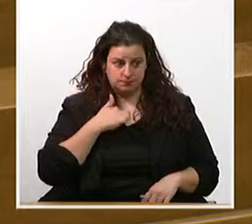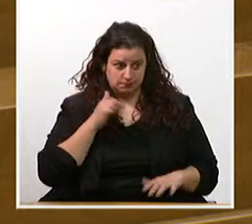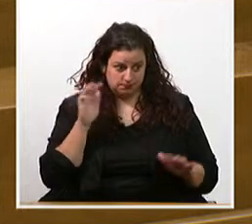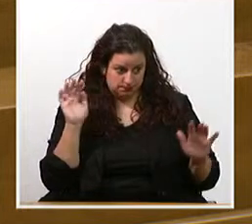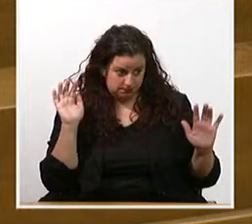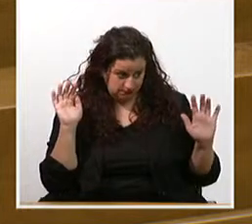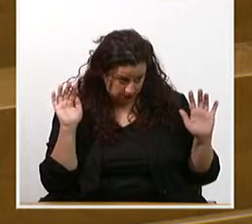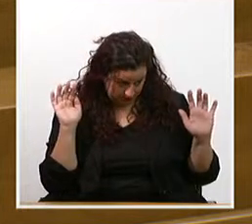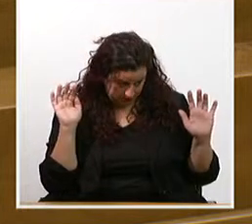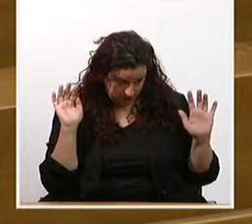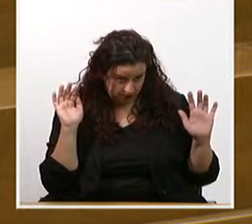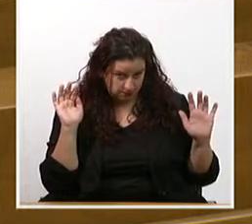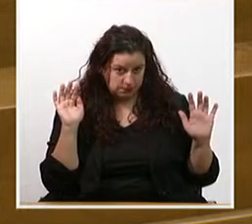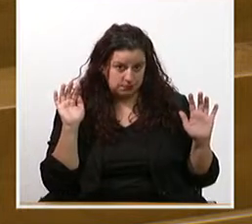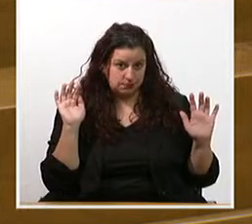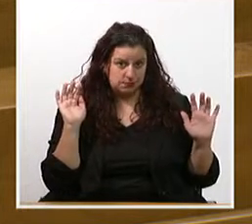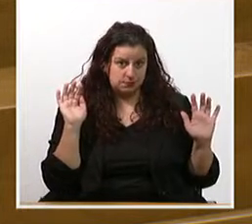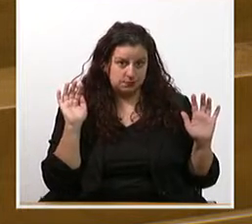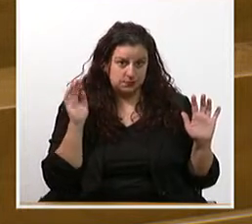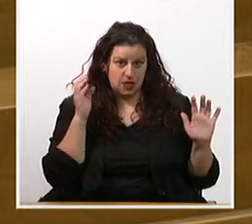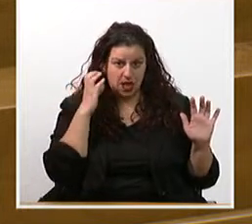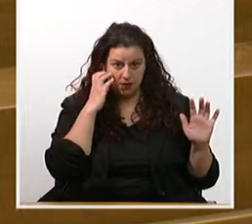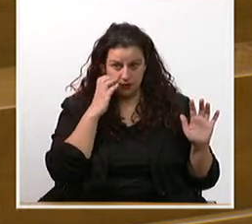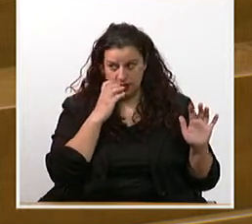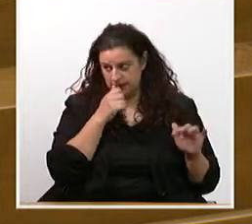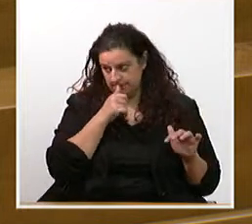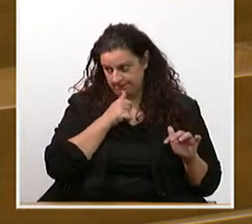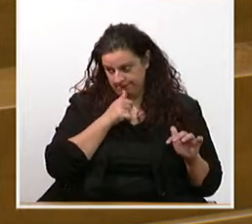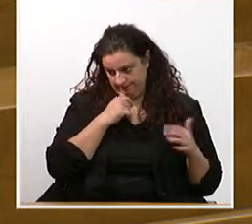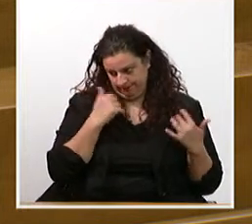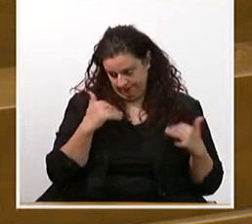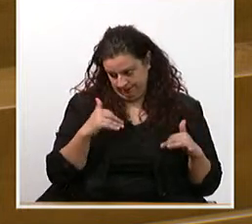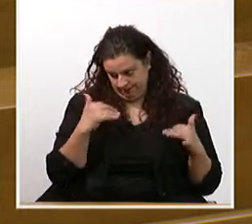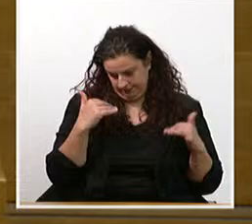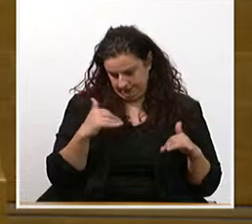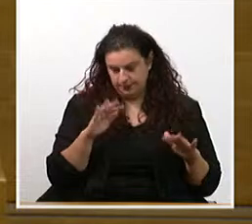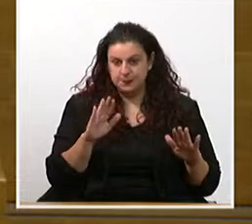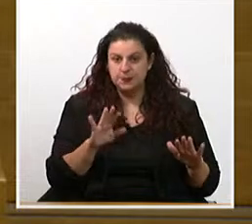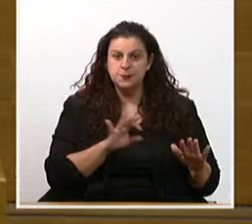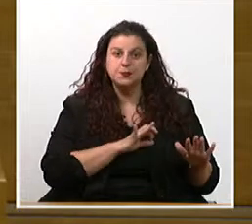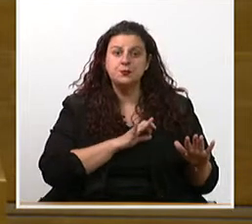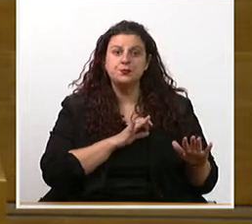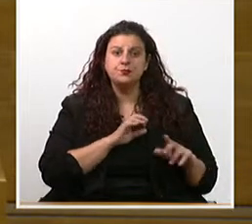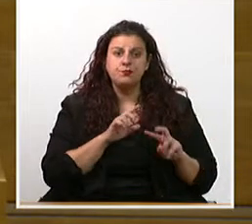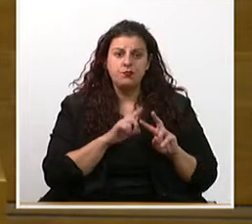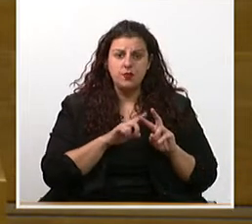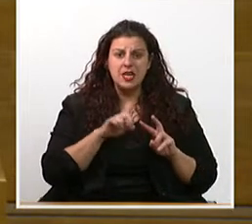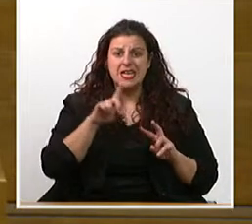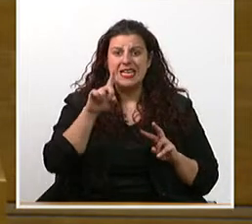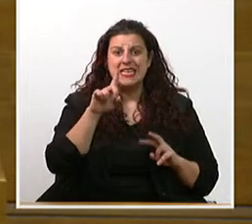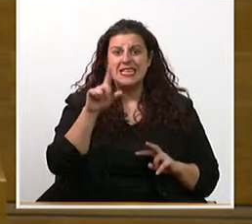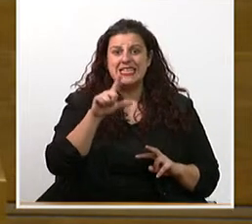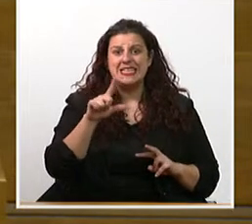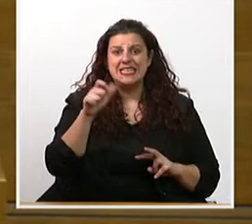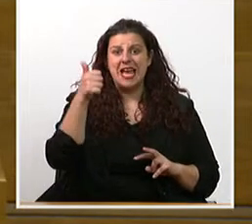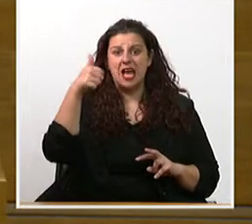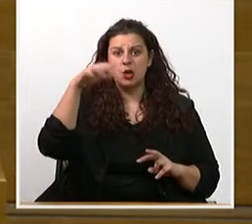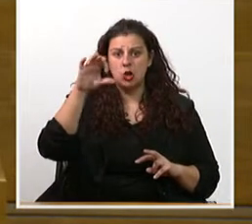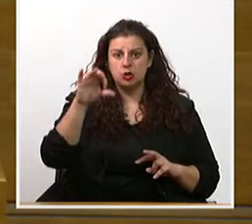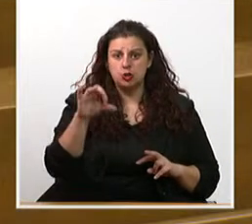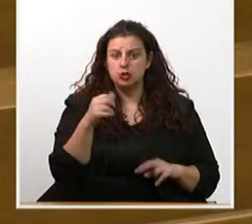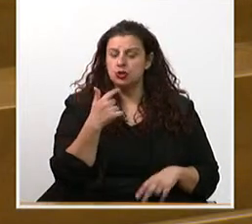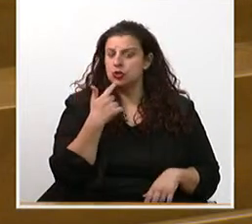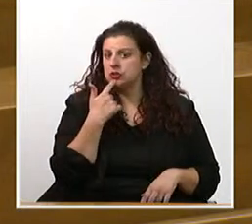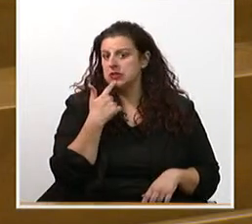usarás de la nuestra paciencia Alfredo Alfredo y el señor Llanos señor Llanos que parlava de que